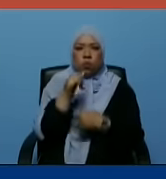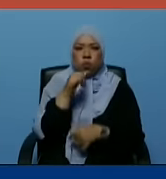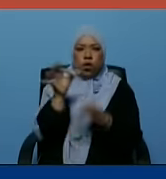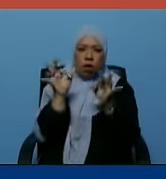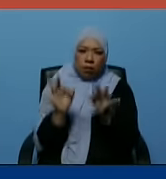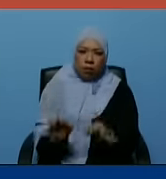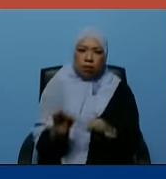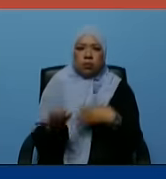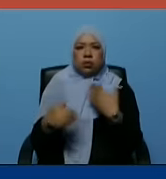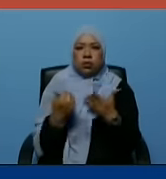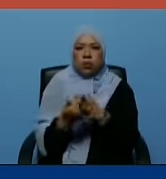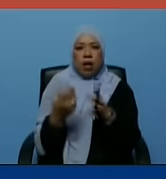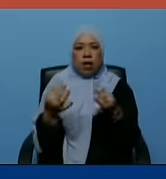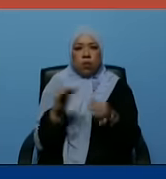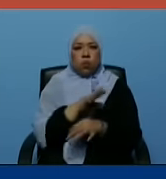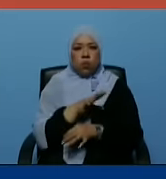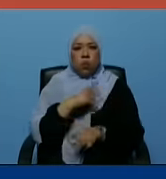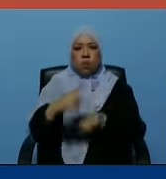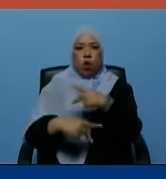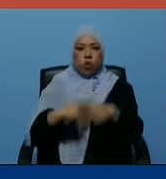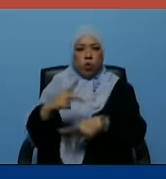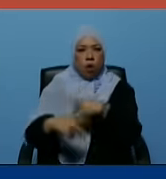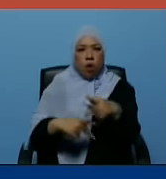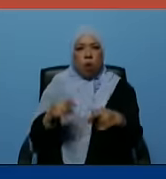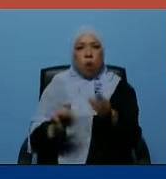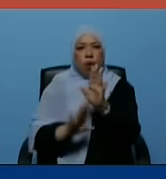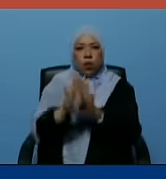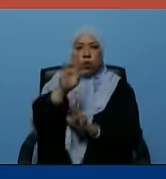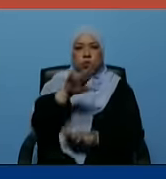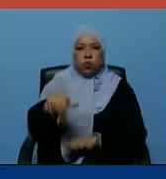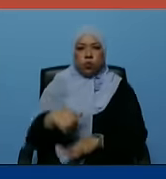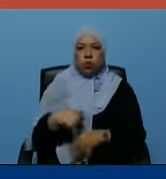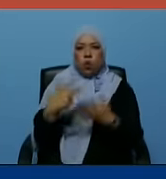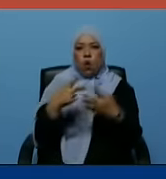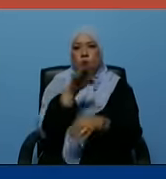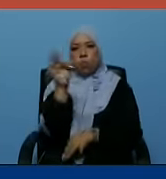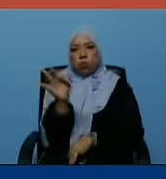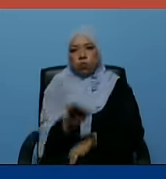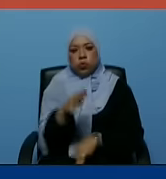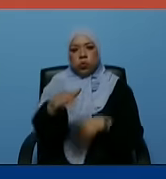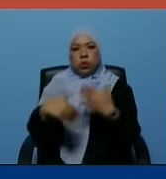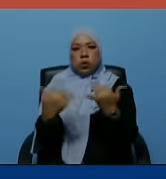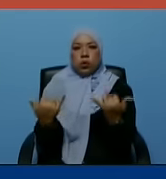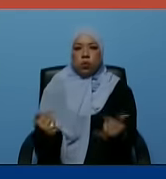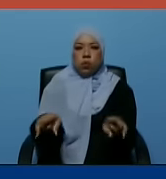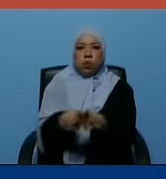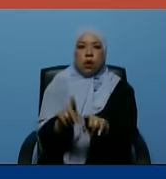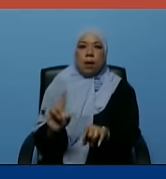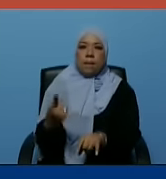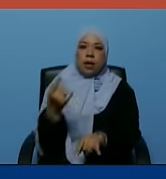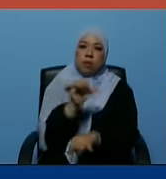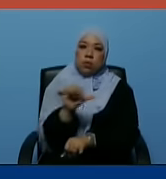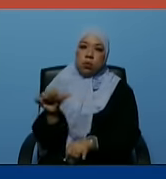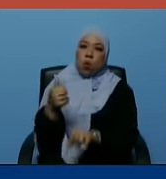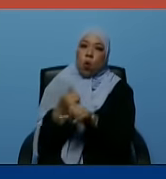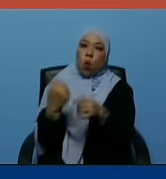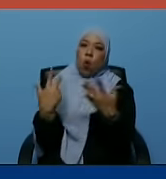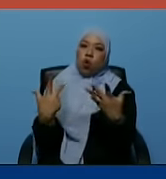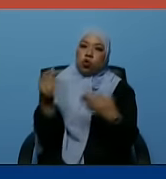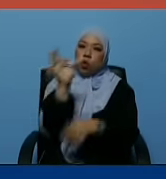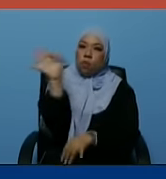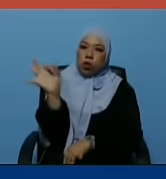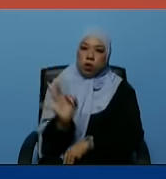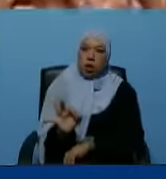real, su economía productiva, creció el 8% del primer semestre.